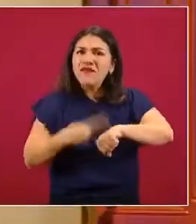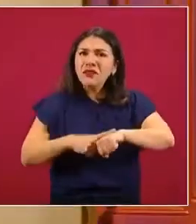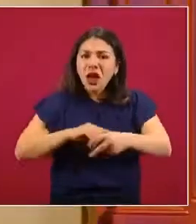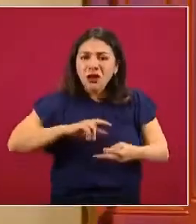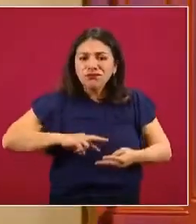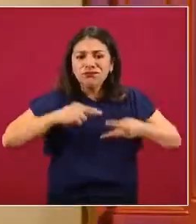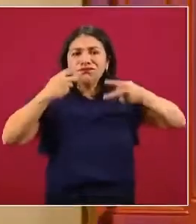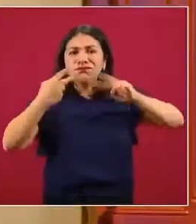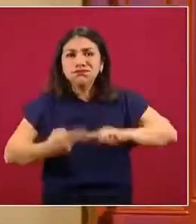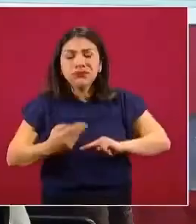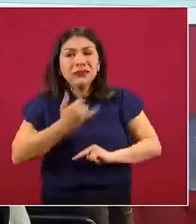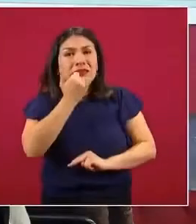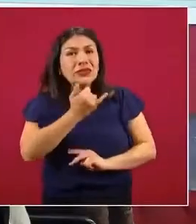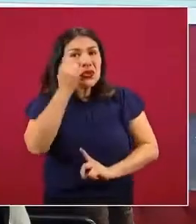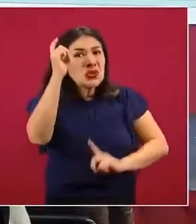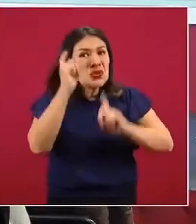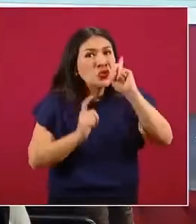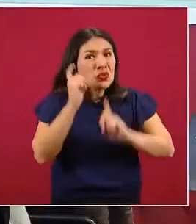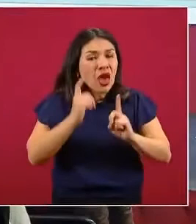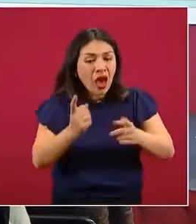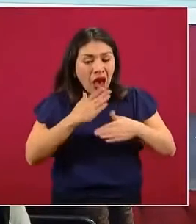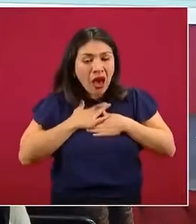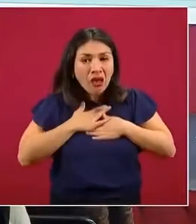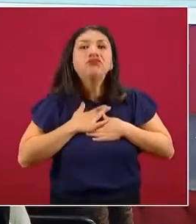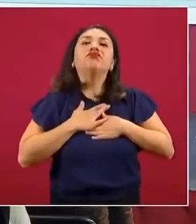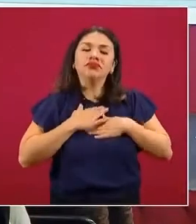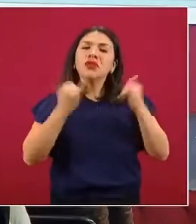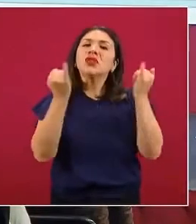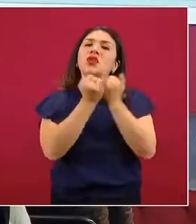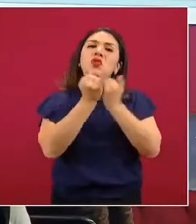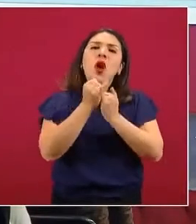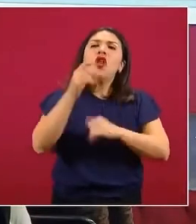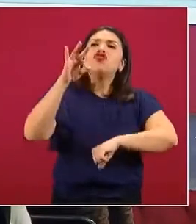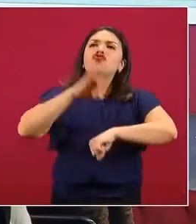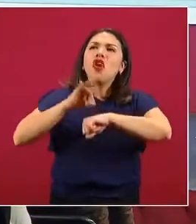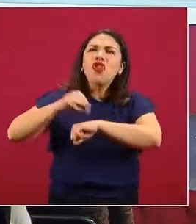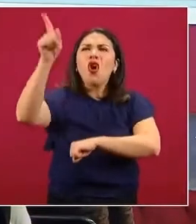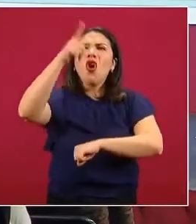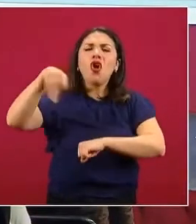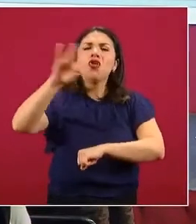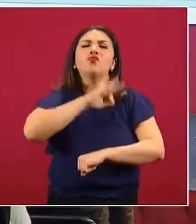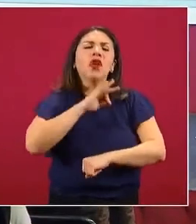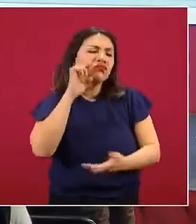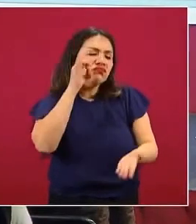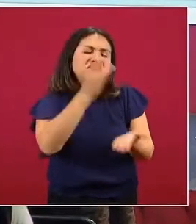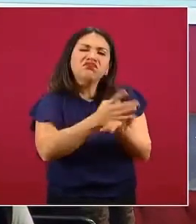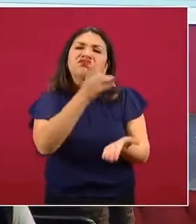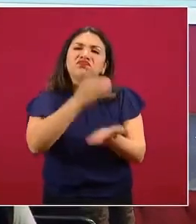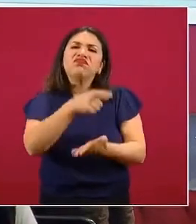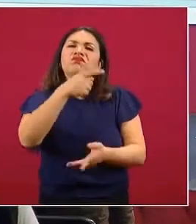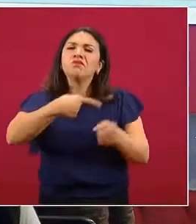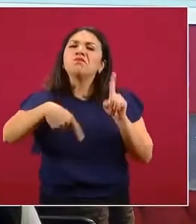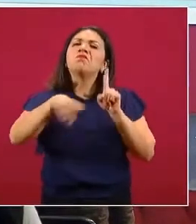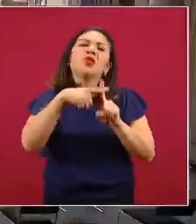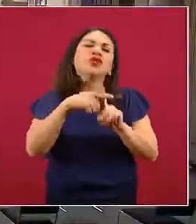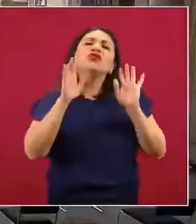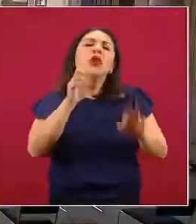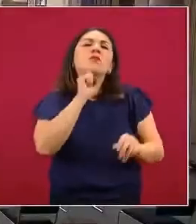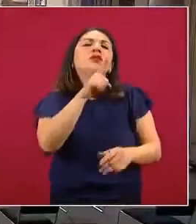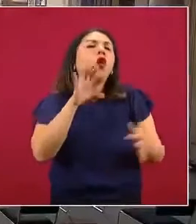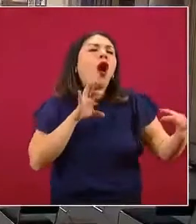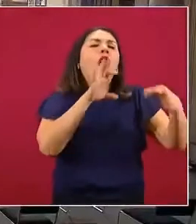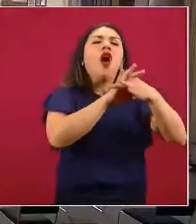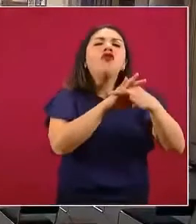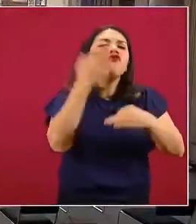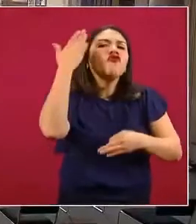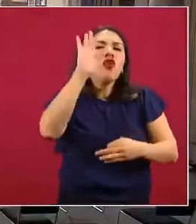en un caso sospechoso, las áreas de epidemiología, las áreas clínicas las pueden clasificar como casos confirmados de COVID